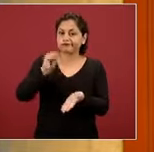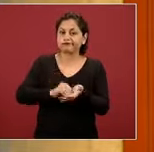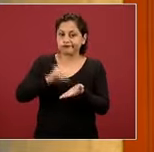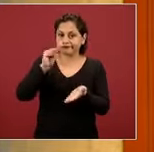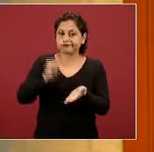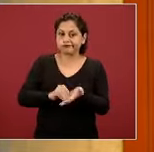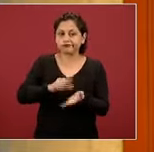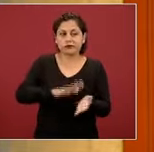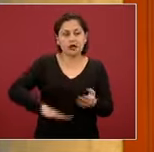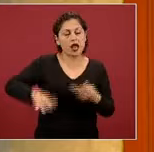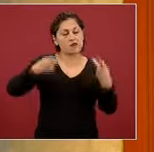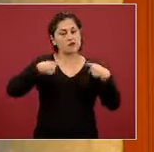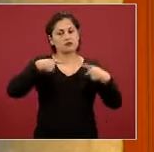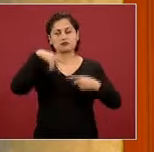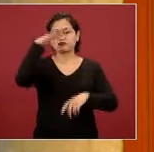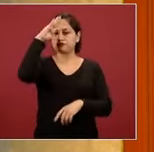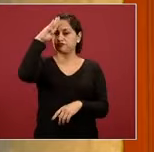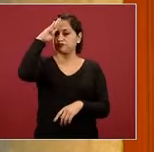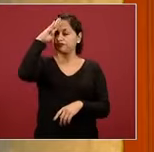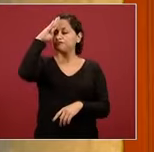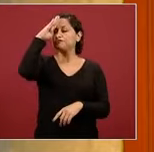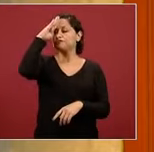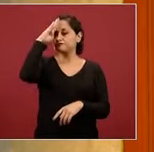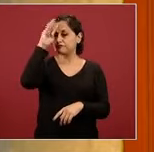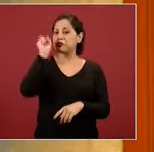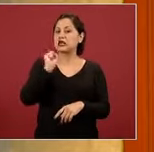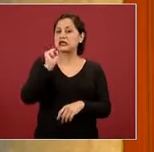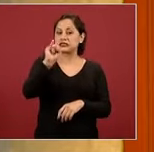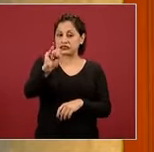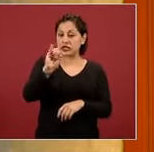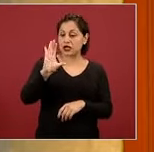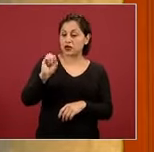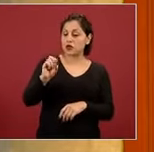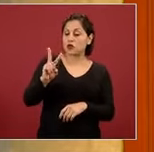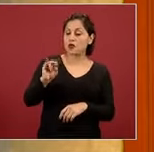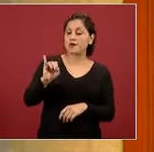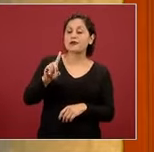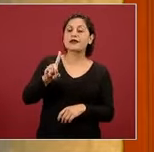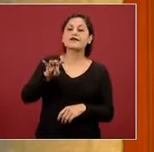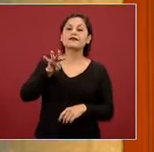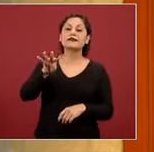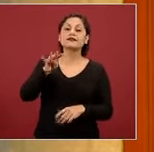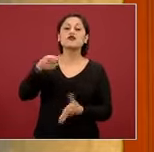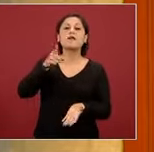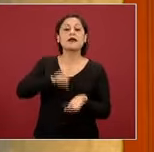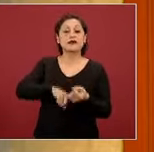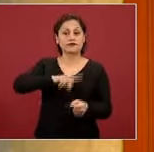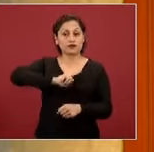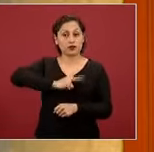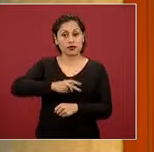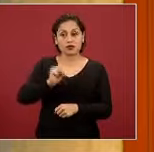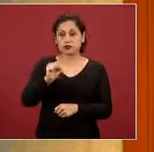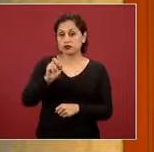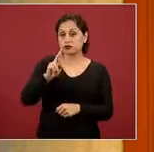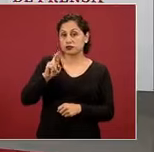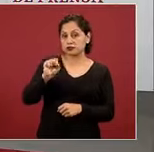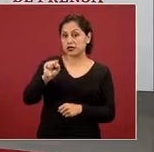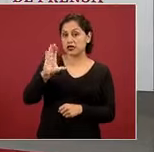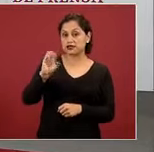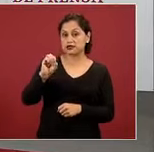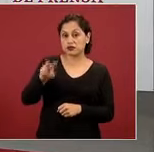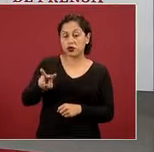expectativa es que COVID-19, enfermedad causada por el virus SARS-CoV-2, que tiene un comportamiento clínico, es